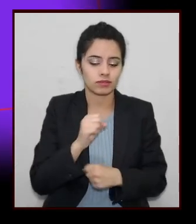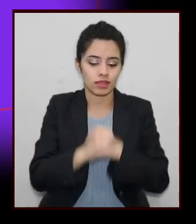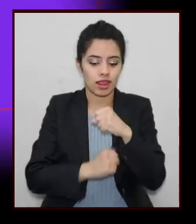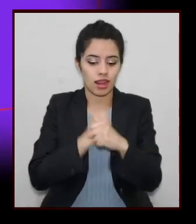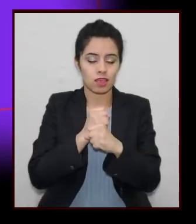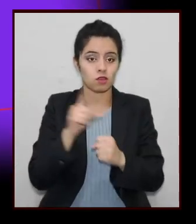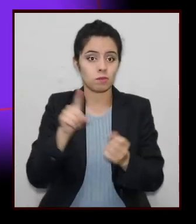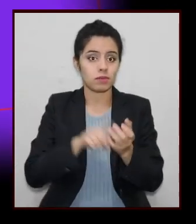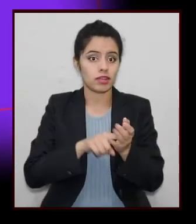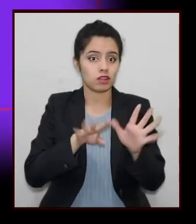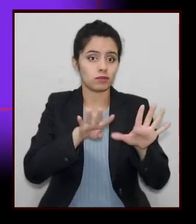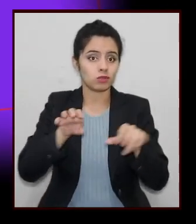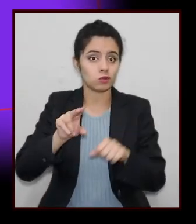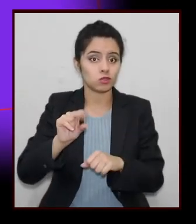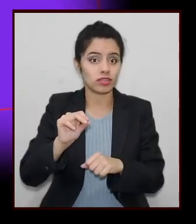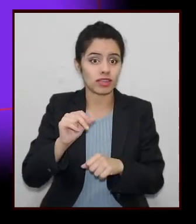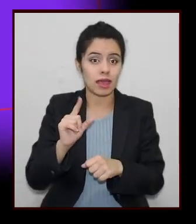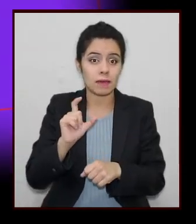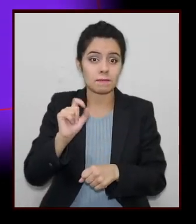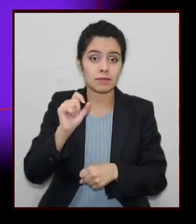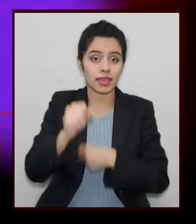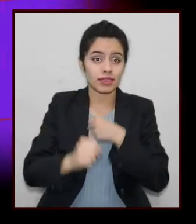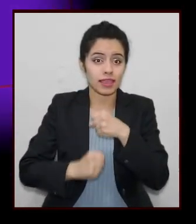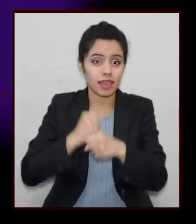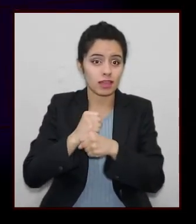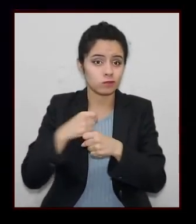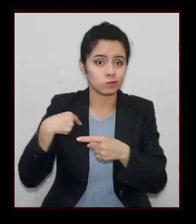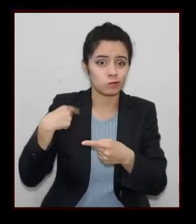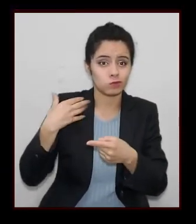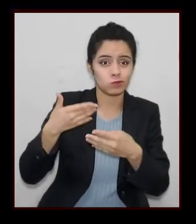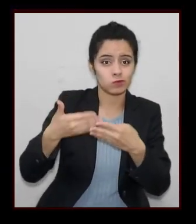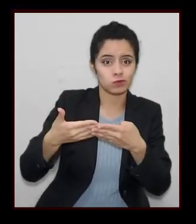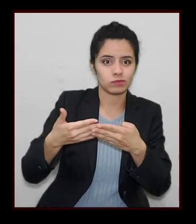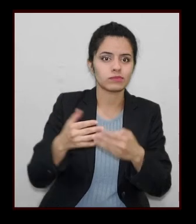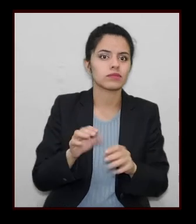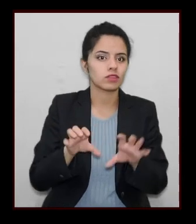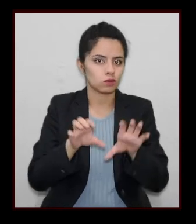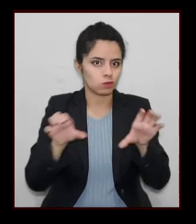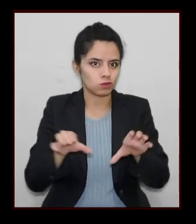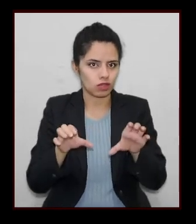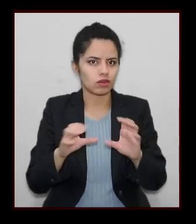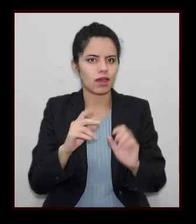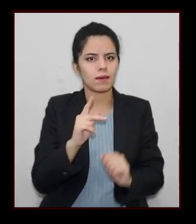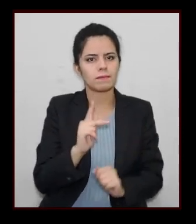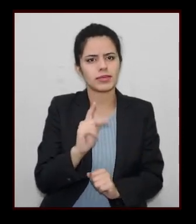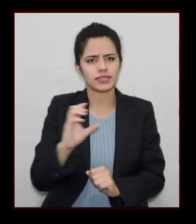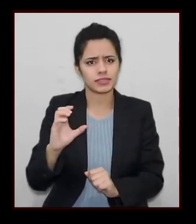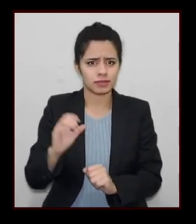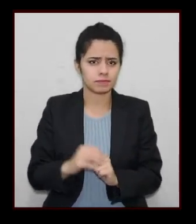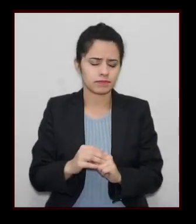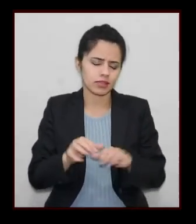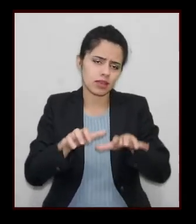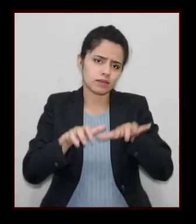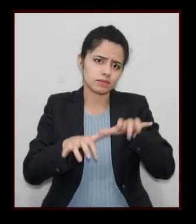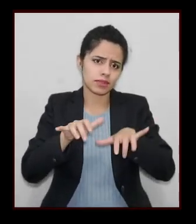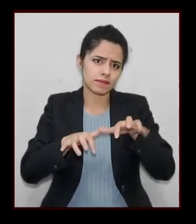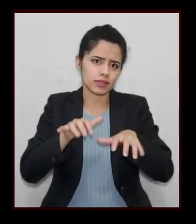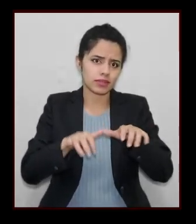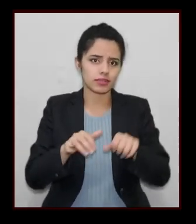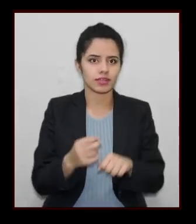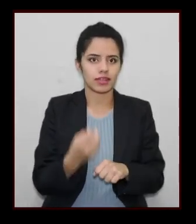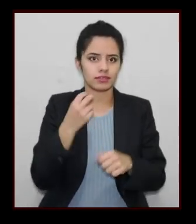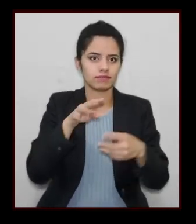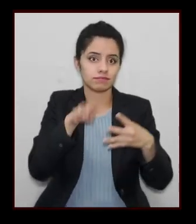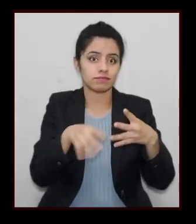los 80s, 20 añotes después, cuando llegaron al mercado las computadoras personales o PCs y cuando se usaban